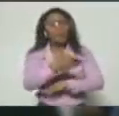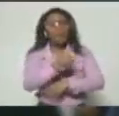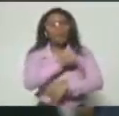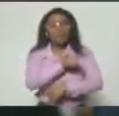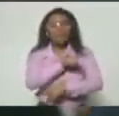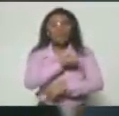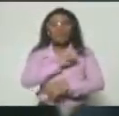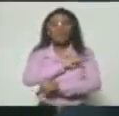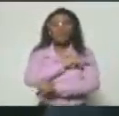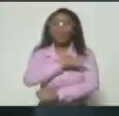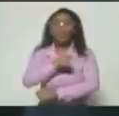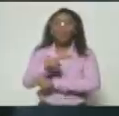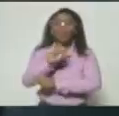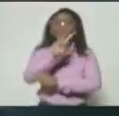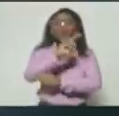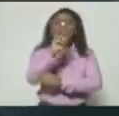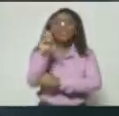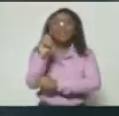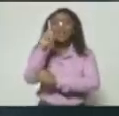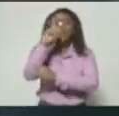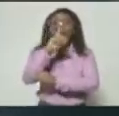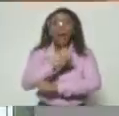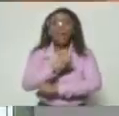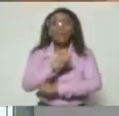cumplido 200 años